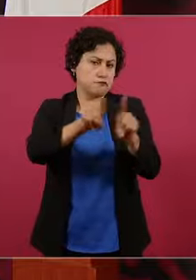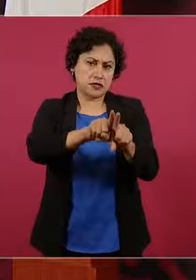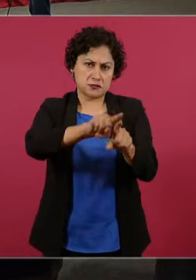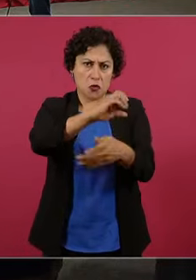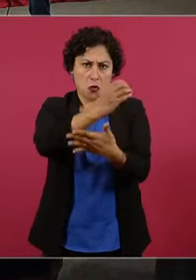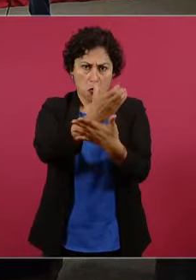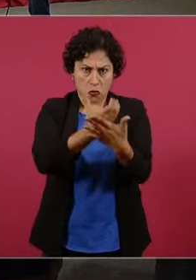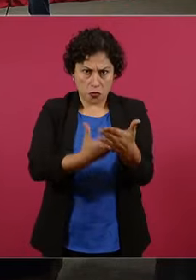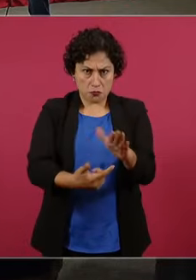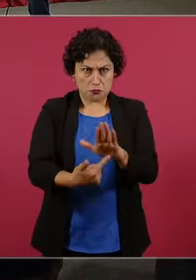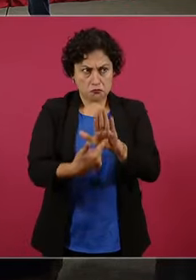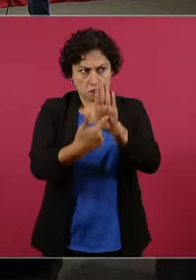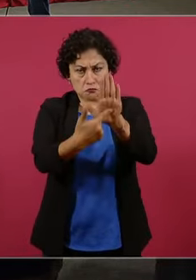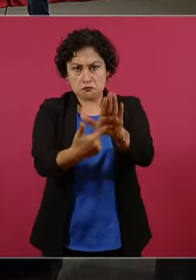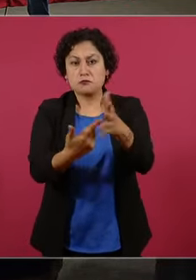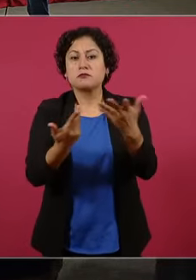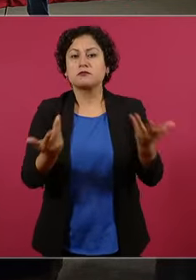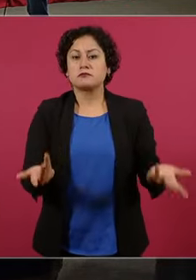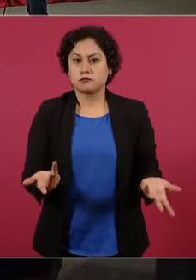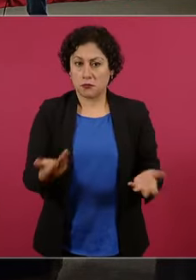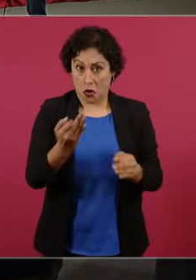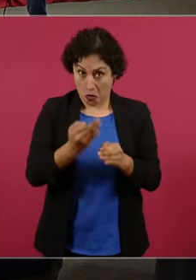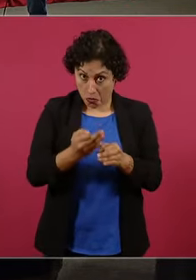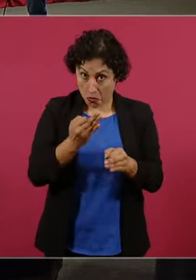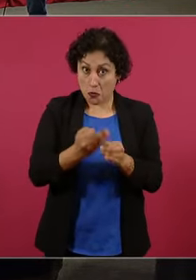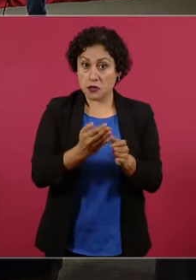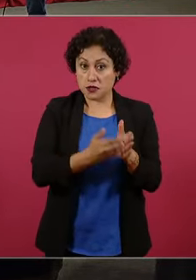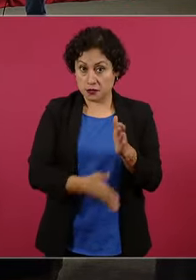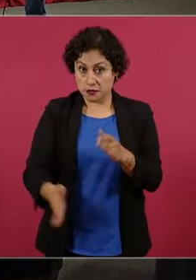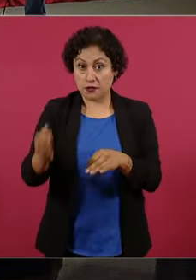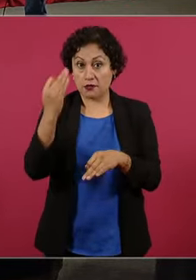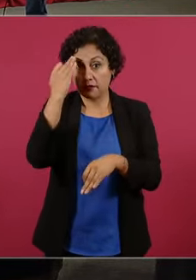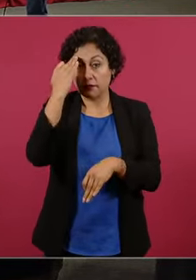No sé a quién le escuché